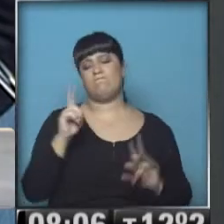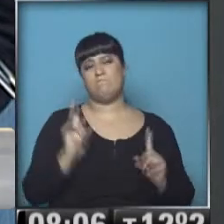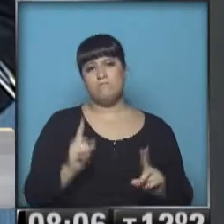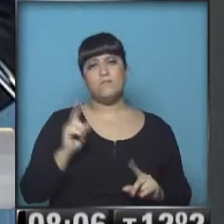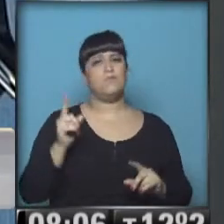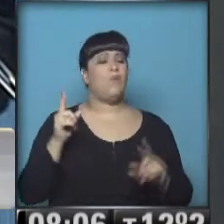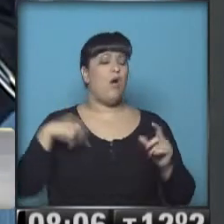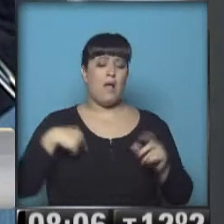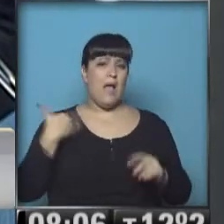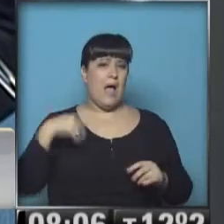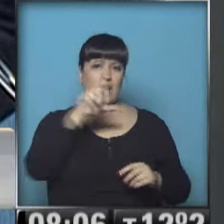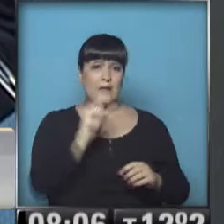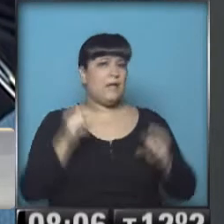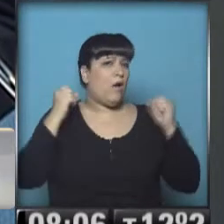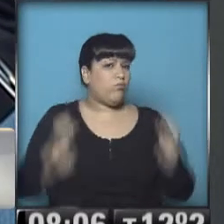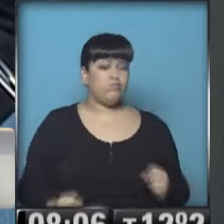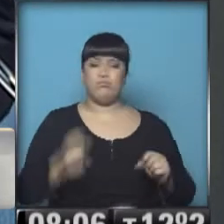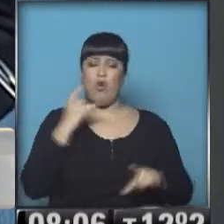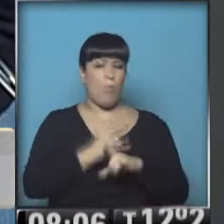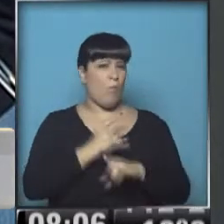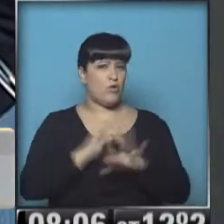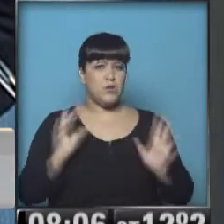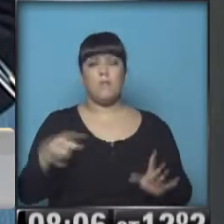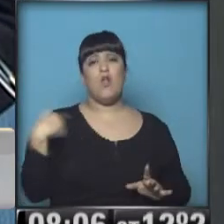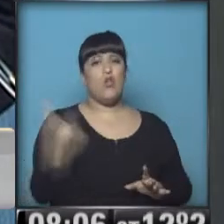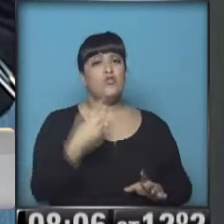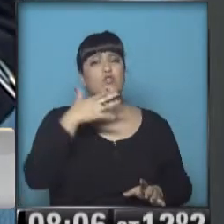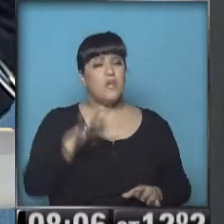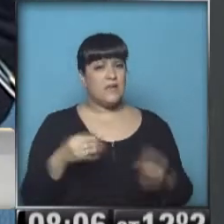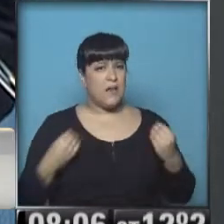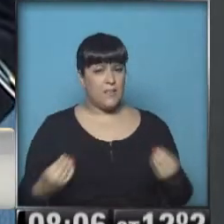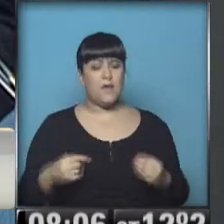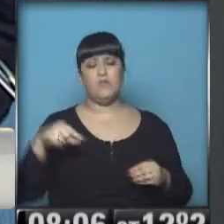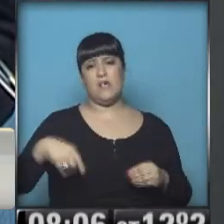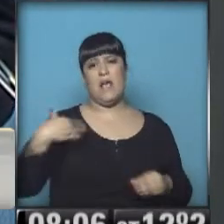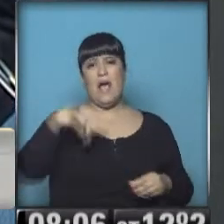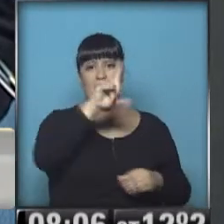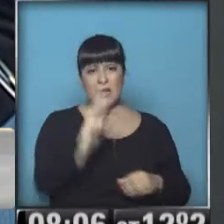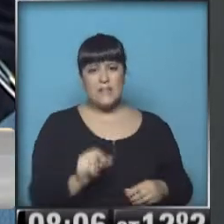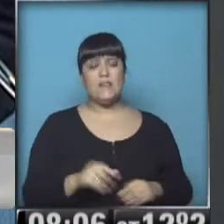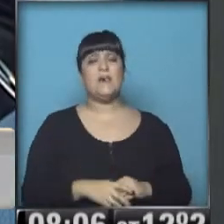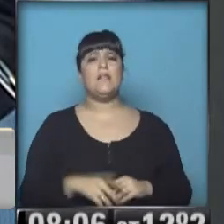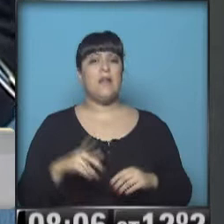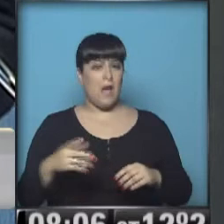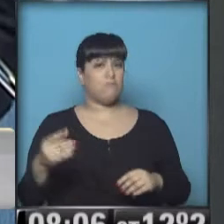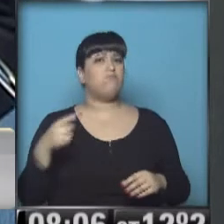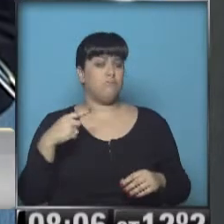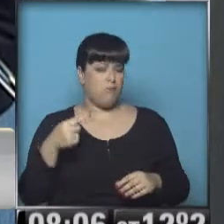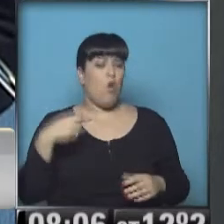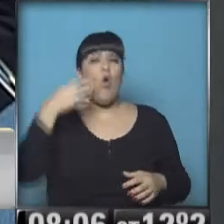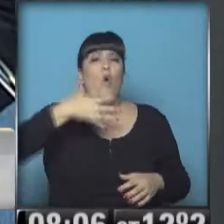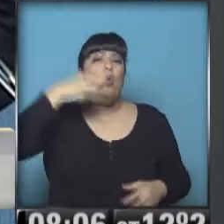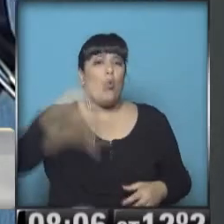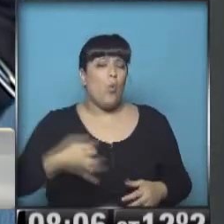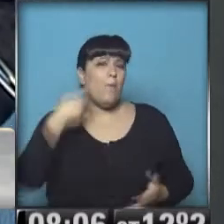posición la república argentina es la misma de siempre que entendemos nosotros que la república argentina manifiesta voluntad de pago cumple regularmente